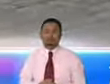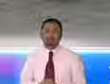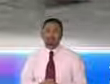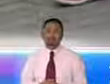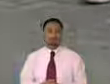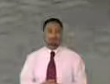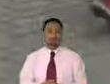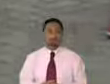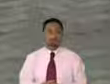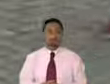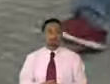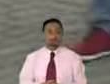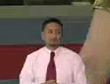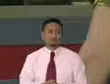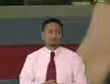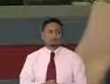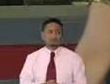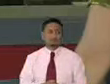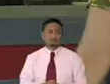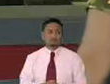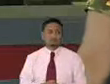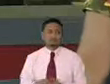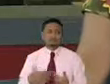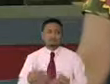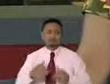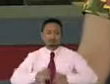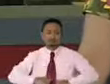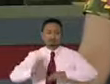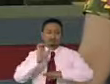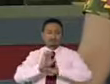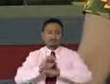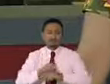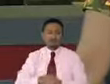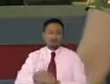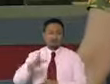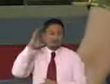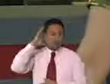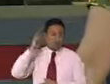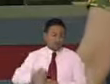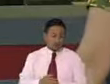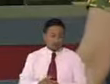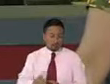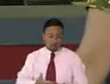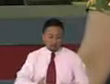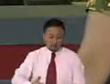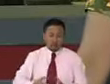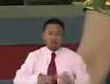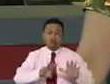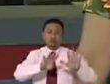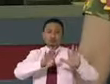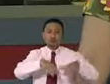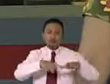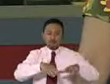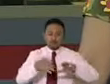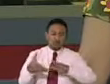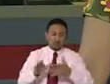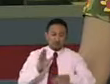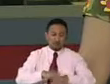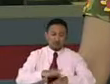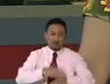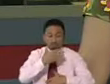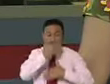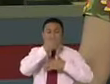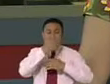informó Iván Casamen. Recorremos el país. En Cuenca murió una bebé de 9 meses, presuntamente por asfixia. La familia no